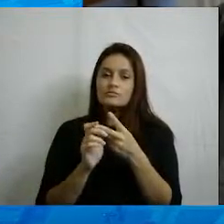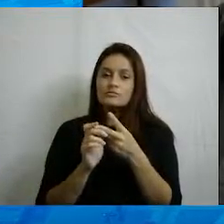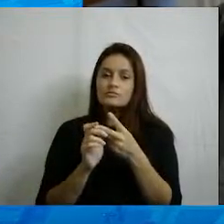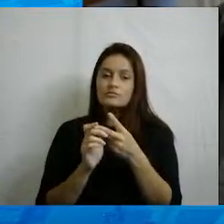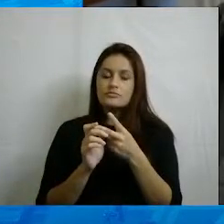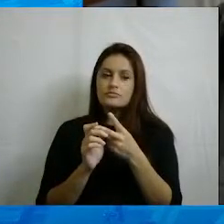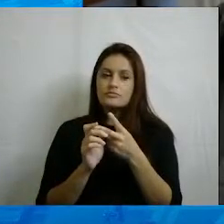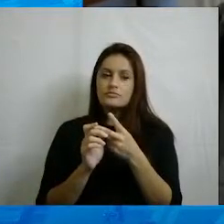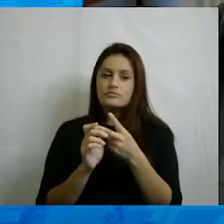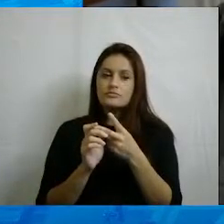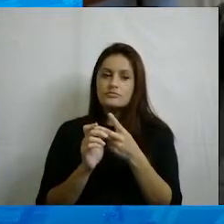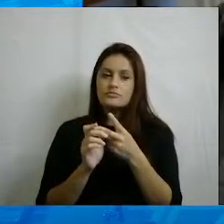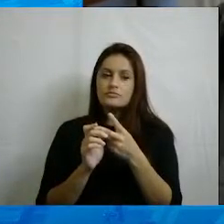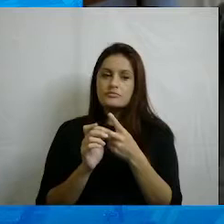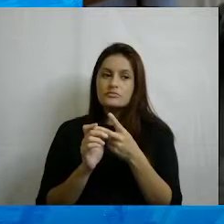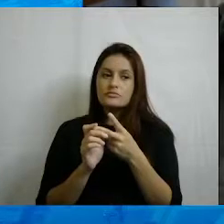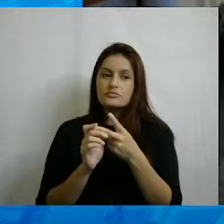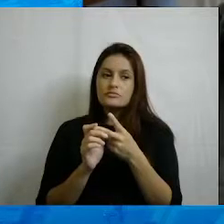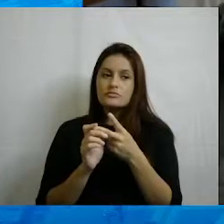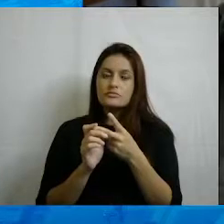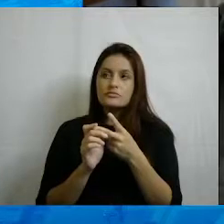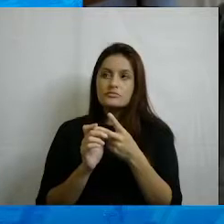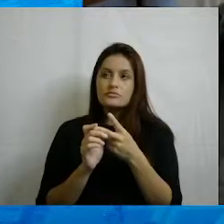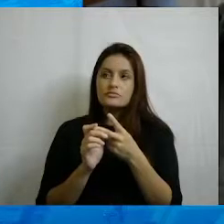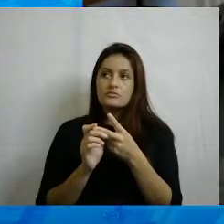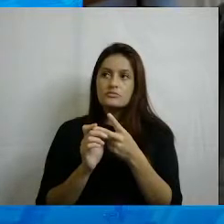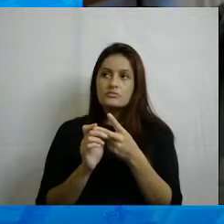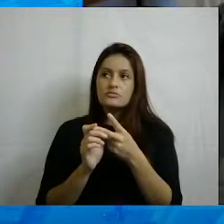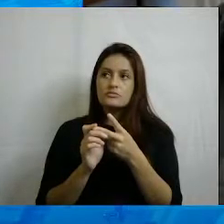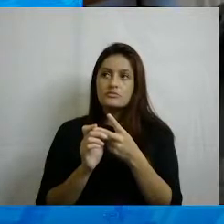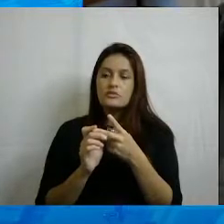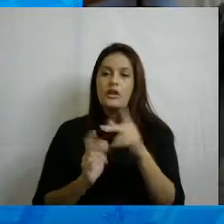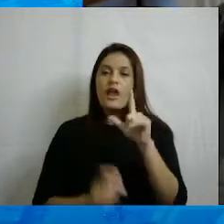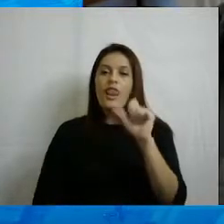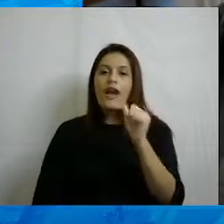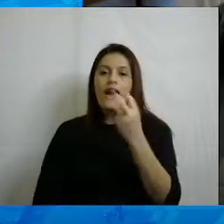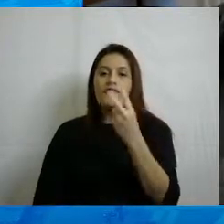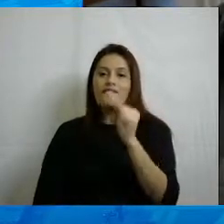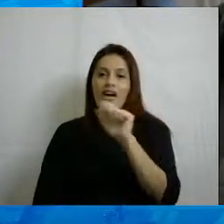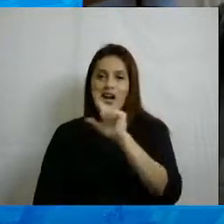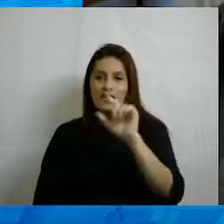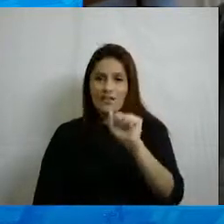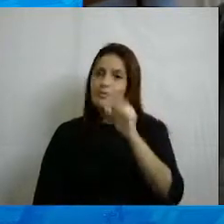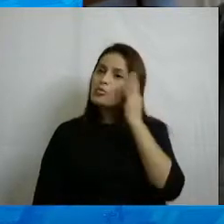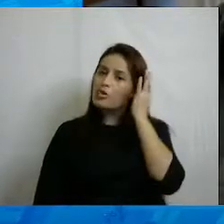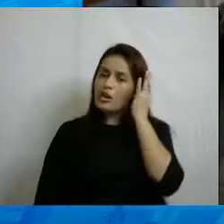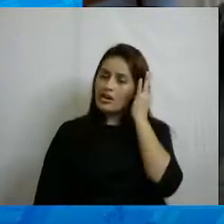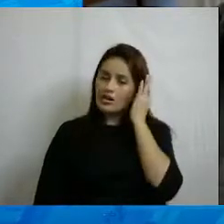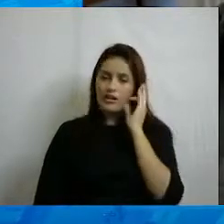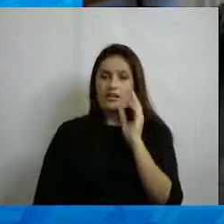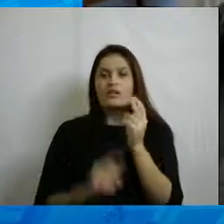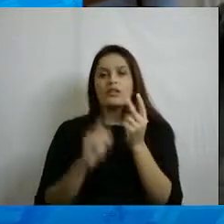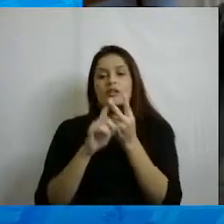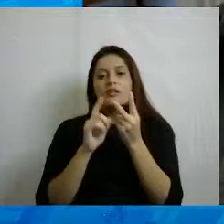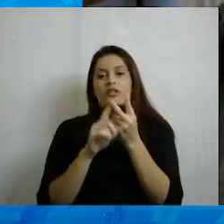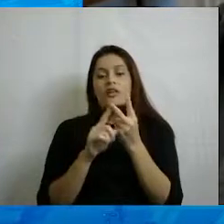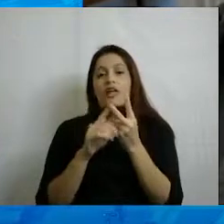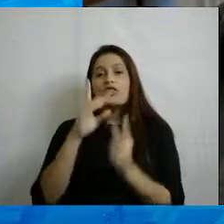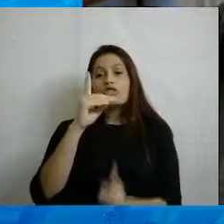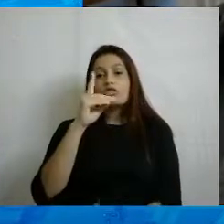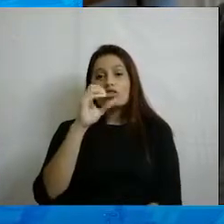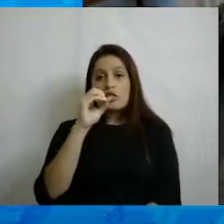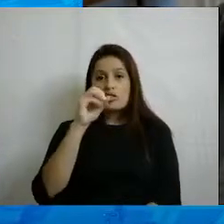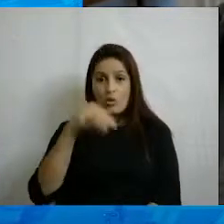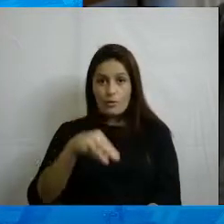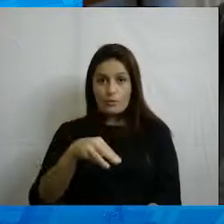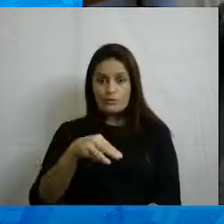sería Daniela Lavalle. La señorita Daniela Lavalle. Sí, si no me equivoco, muy bien. Y también con la dirección de obras. Yo